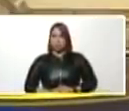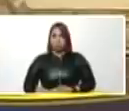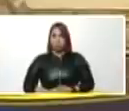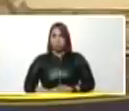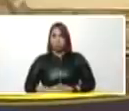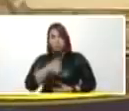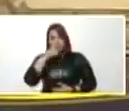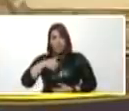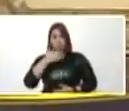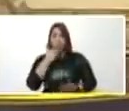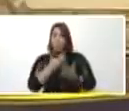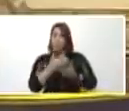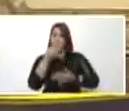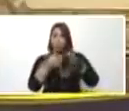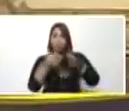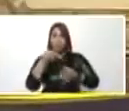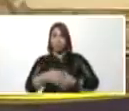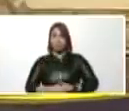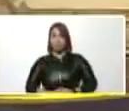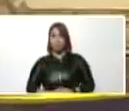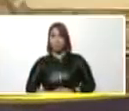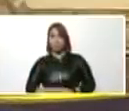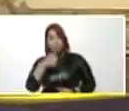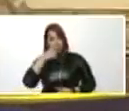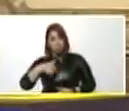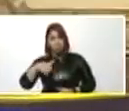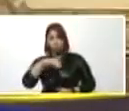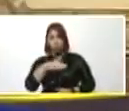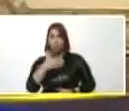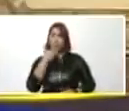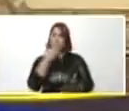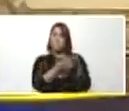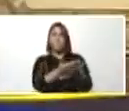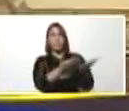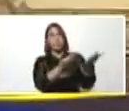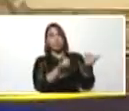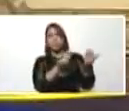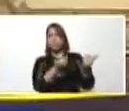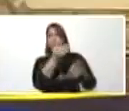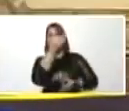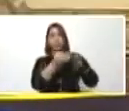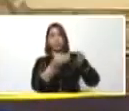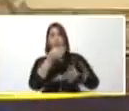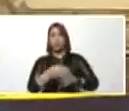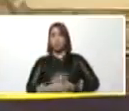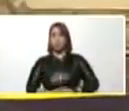El pueblo pide justicia. El pueblo reclama justicia.